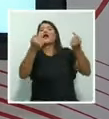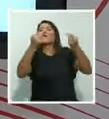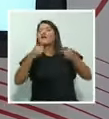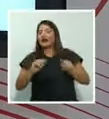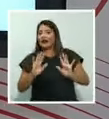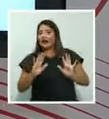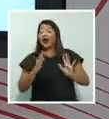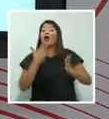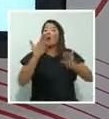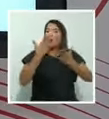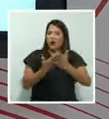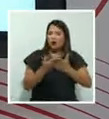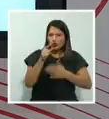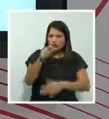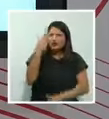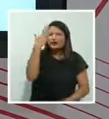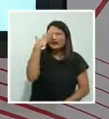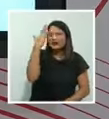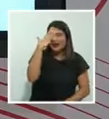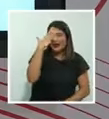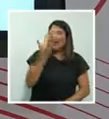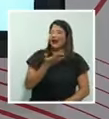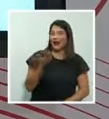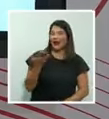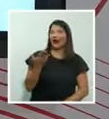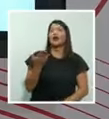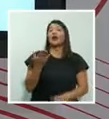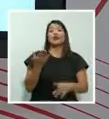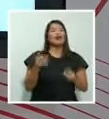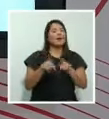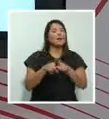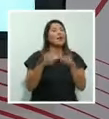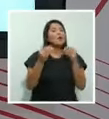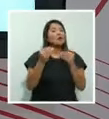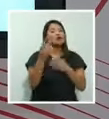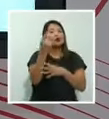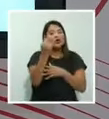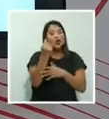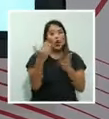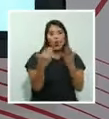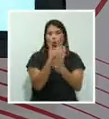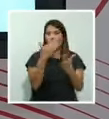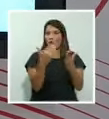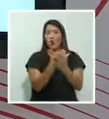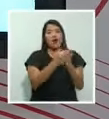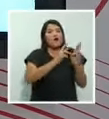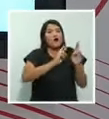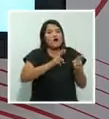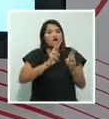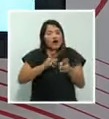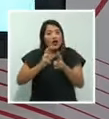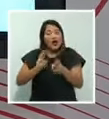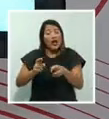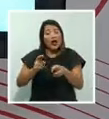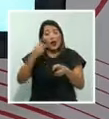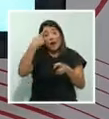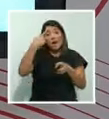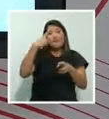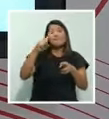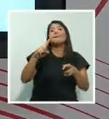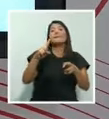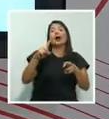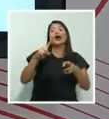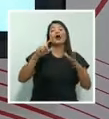rodar definitivamente. Pero ¿sabe qué también está cargadito de millones? Los nuevos premios del sorteo de